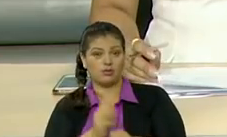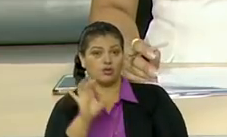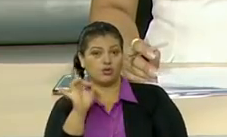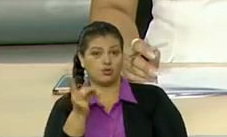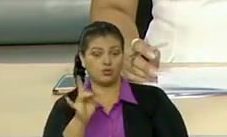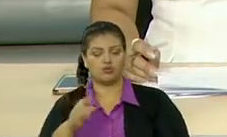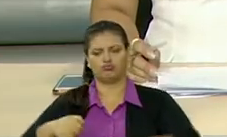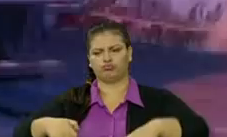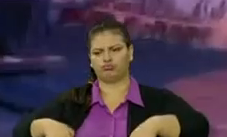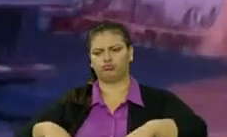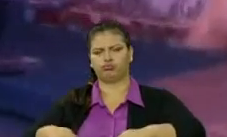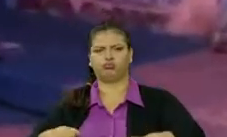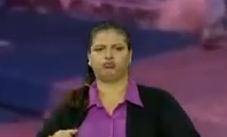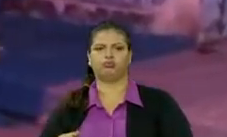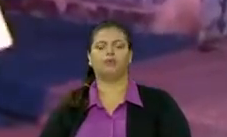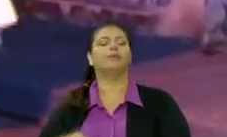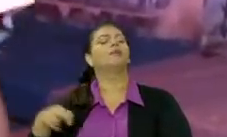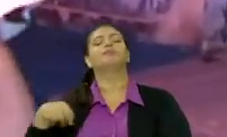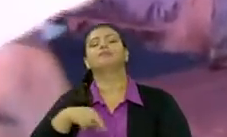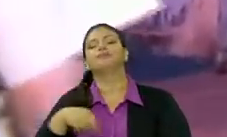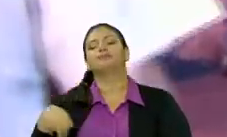crimen.